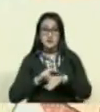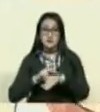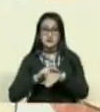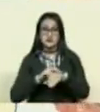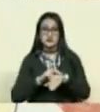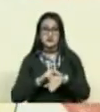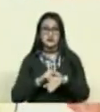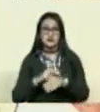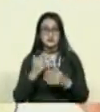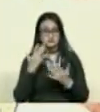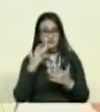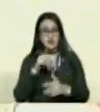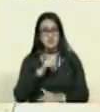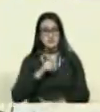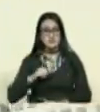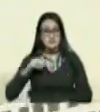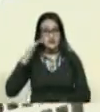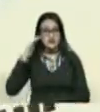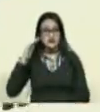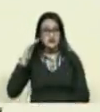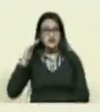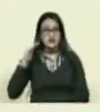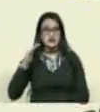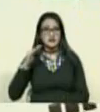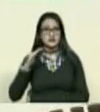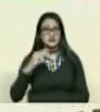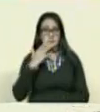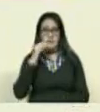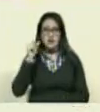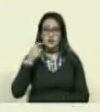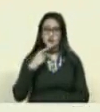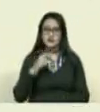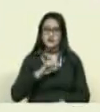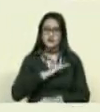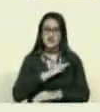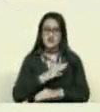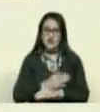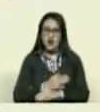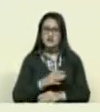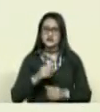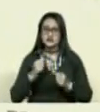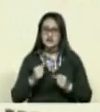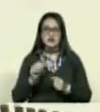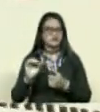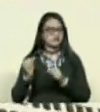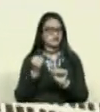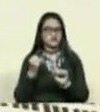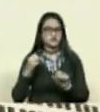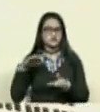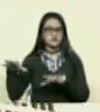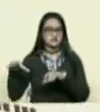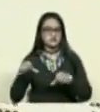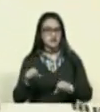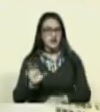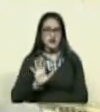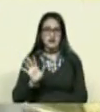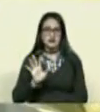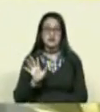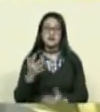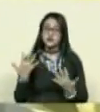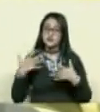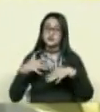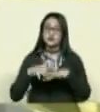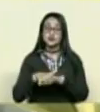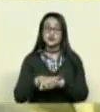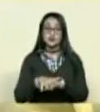visión militar, recordemos que el jefe de Estado venezolano ha dicho que es una Fuerza Armada Nacional Bolivariana antiimperialista que garantiza además la integridad,